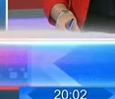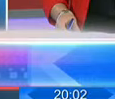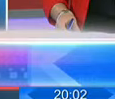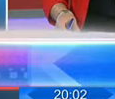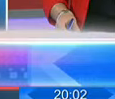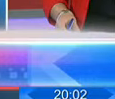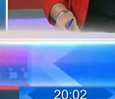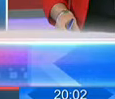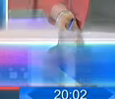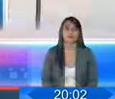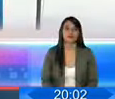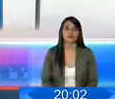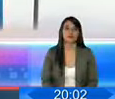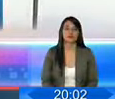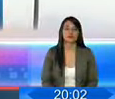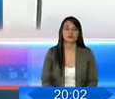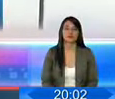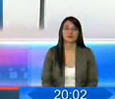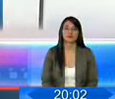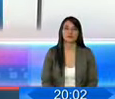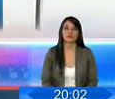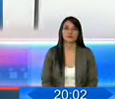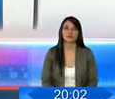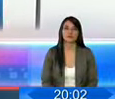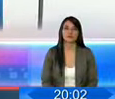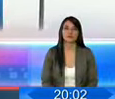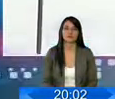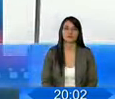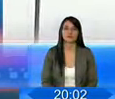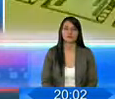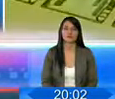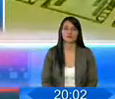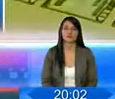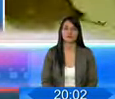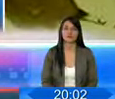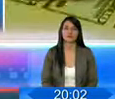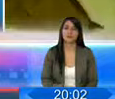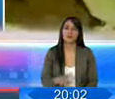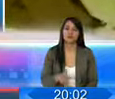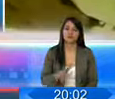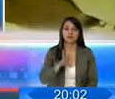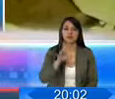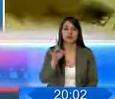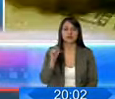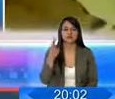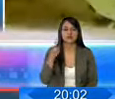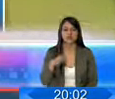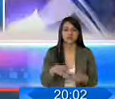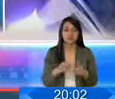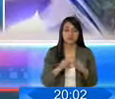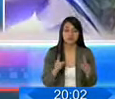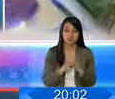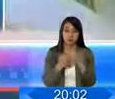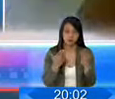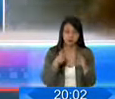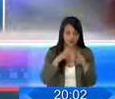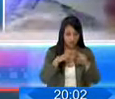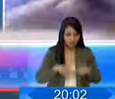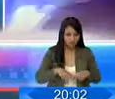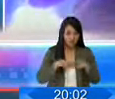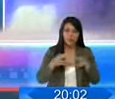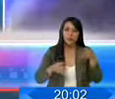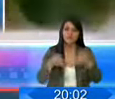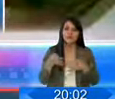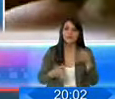va a apelar ese litigio por unos $380 millones. Pero precisamente en El Comercio fuimos a revisar cuáles son esos litigios que aún